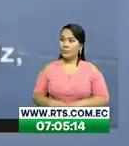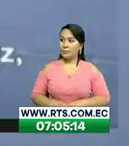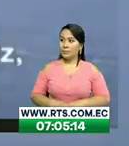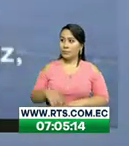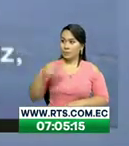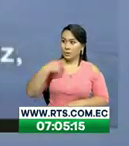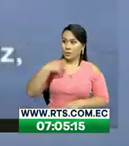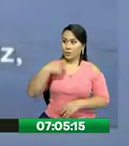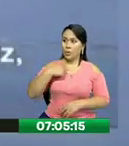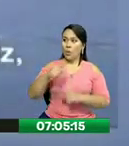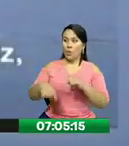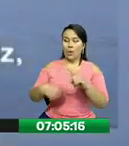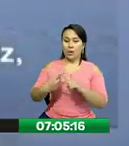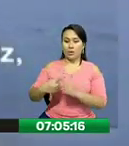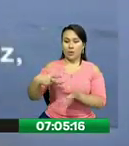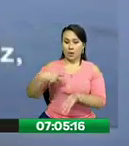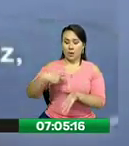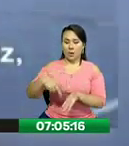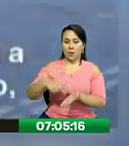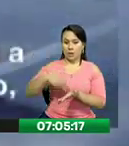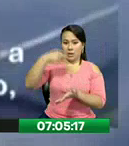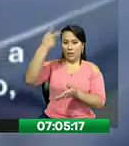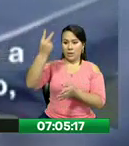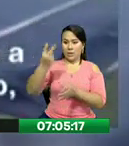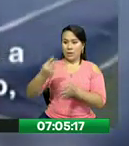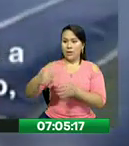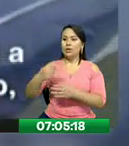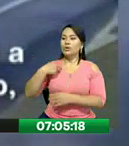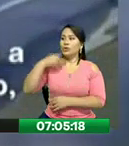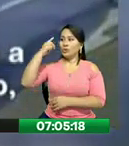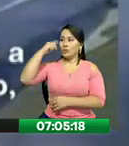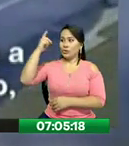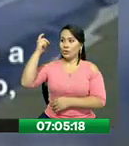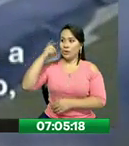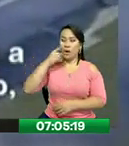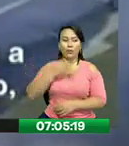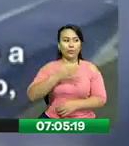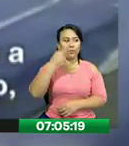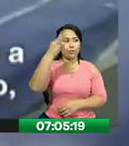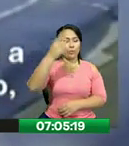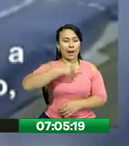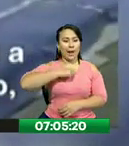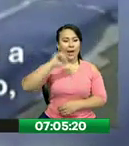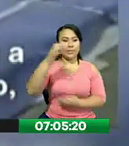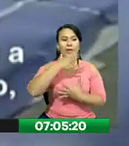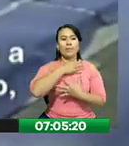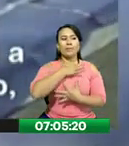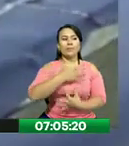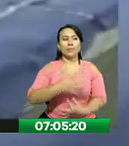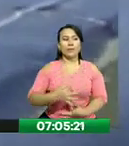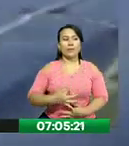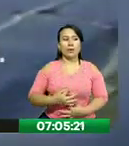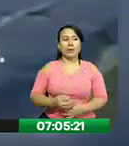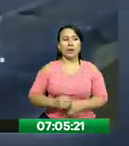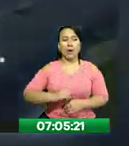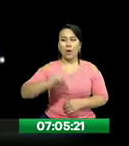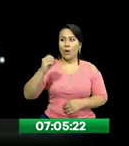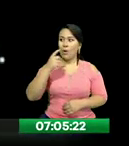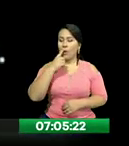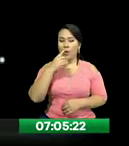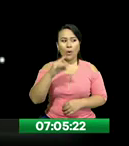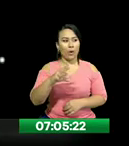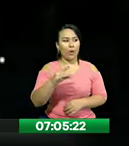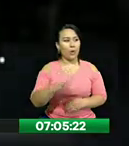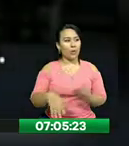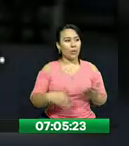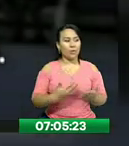Esa niña era yo cuando tenía 8 años. Soñaba que algún día iba a ganar una medalla de oro. Pero un día